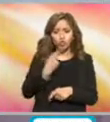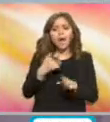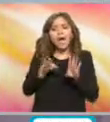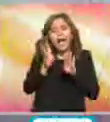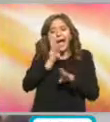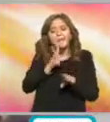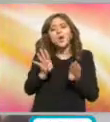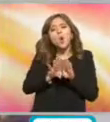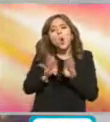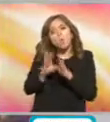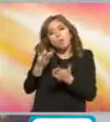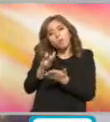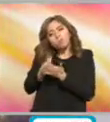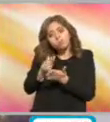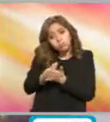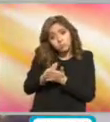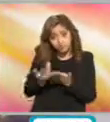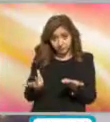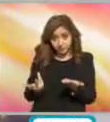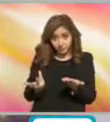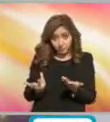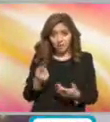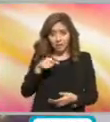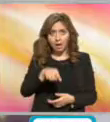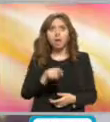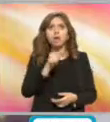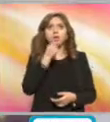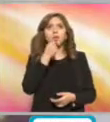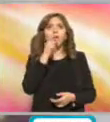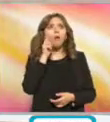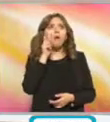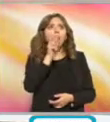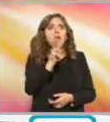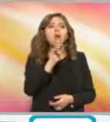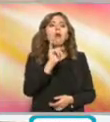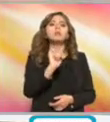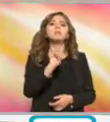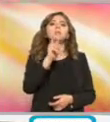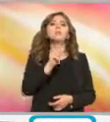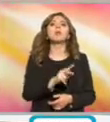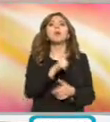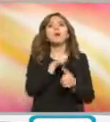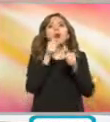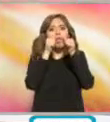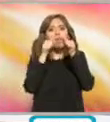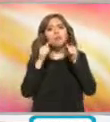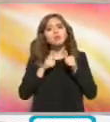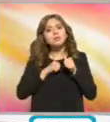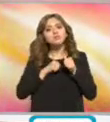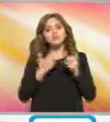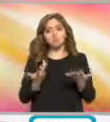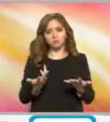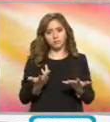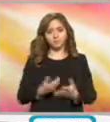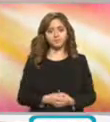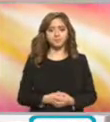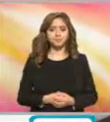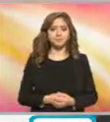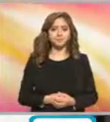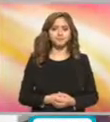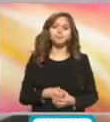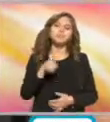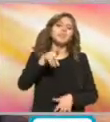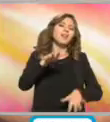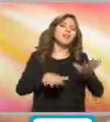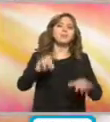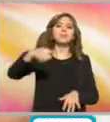De alguna manera corroborar que la información que tú escuchaste es la misma que él quiso expresar. Muchas veces les habrá pasado, y